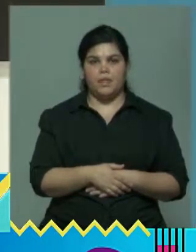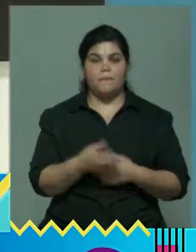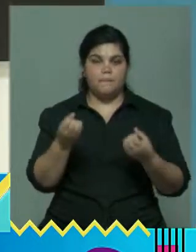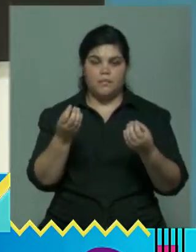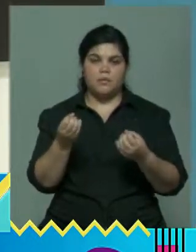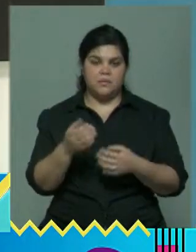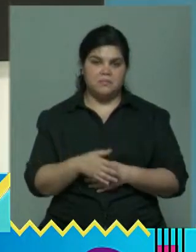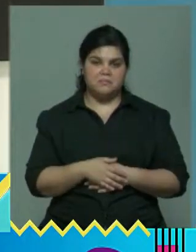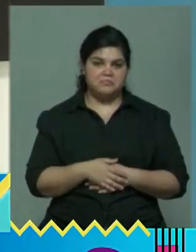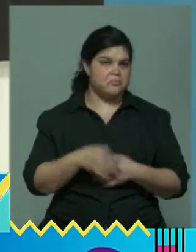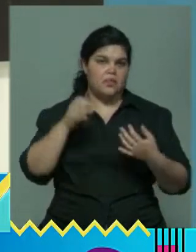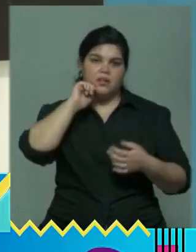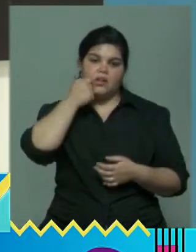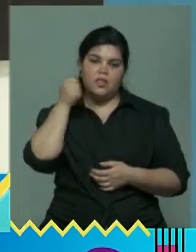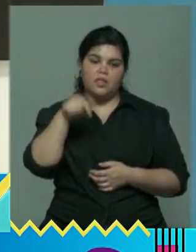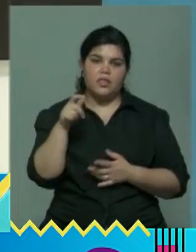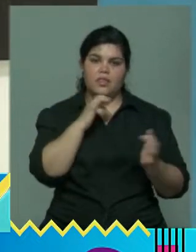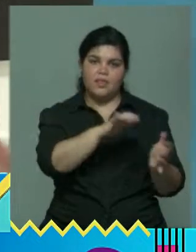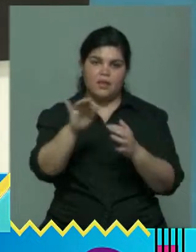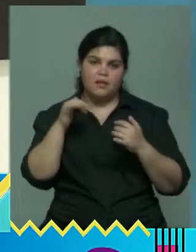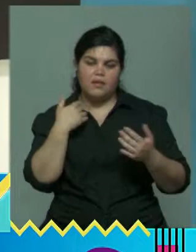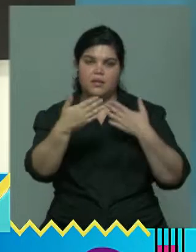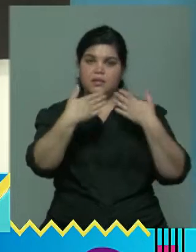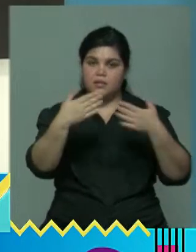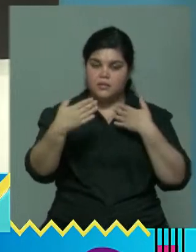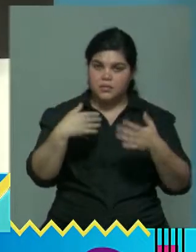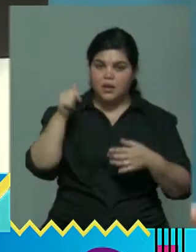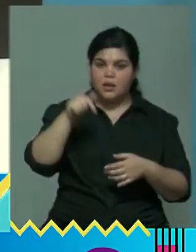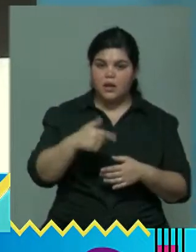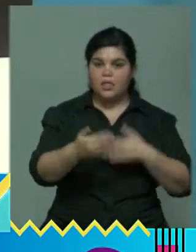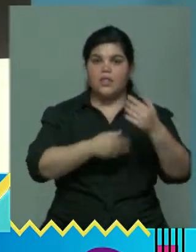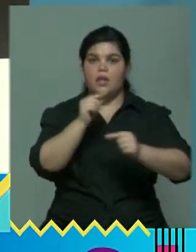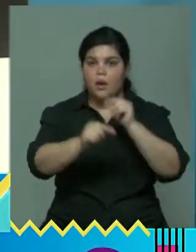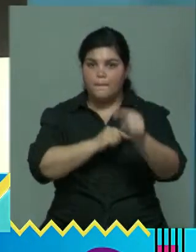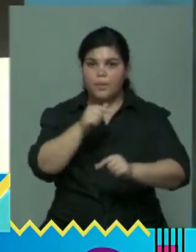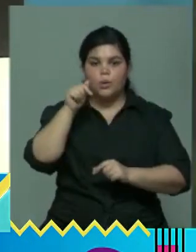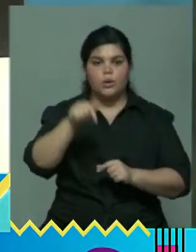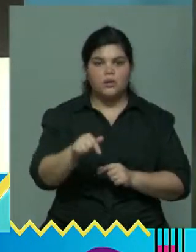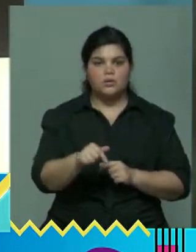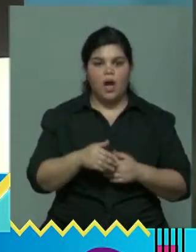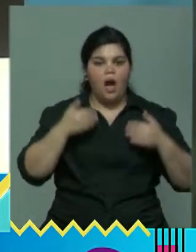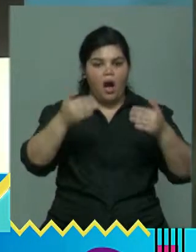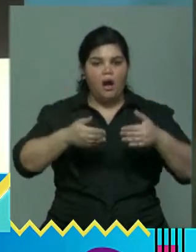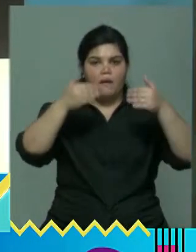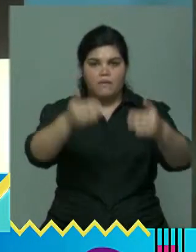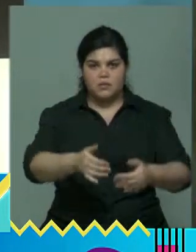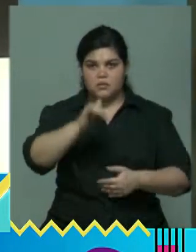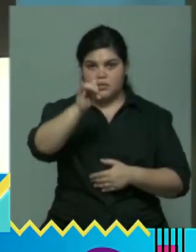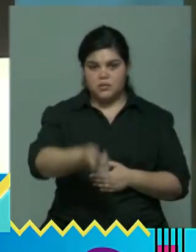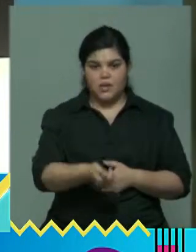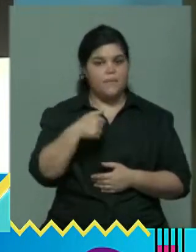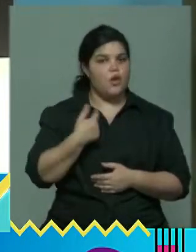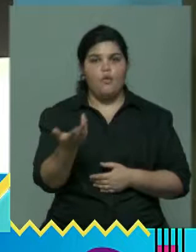que estemos dando este debate, esta charla, para seguir aportándole a esto que, como estamos viendo, se ha avanzado mucho, pero todavía nos queda mucho